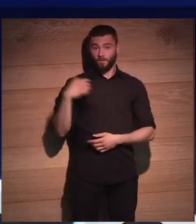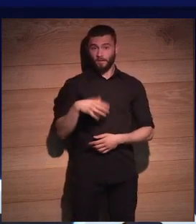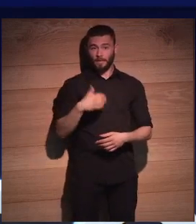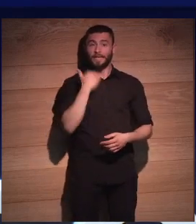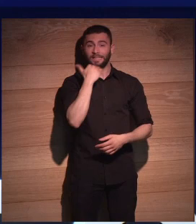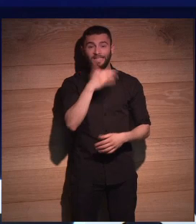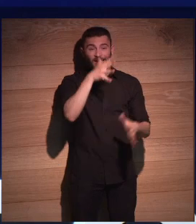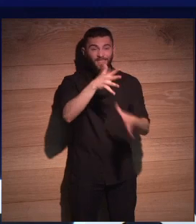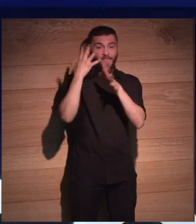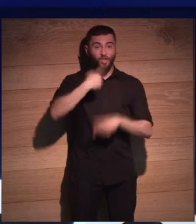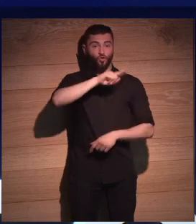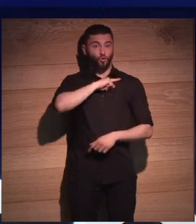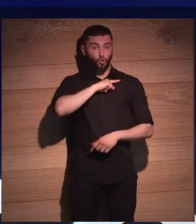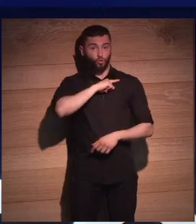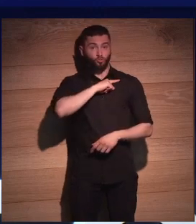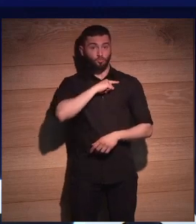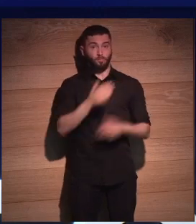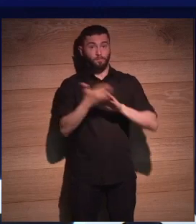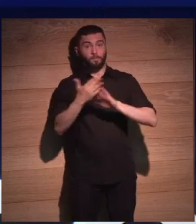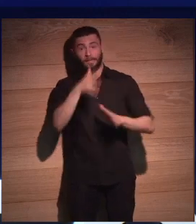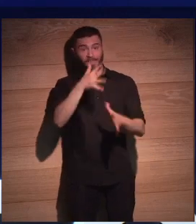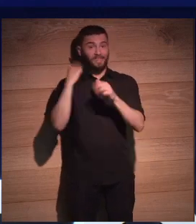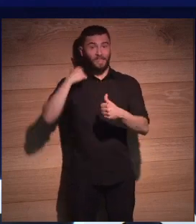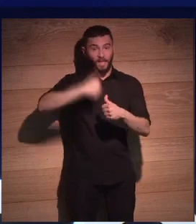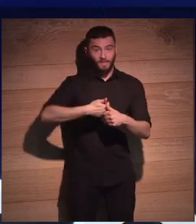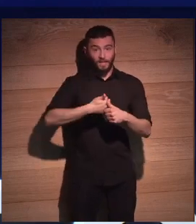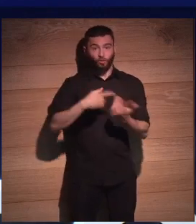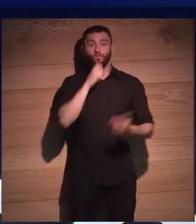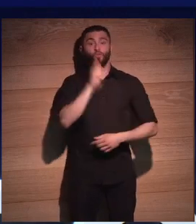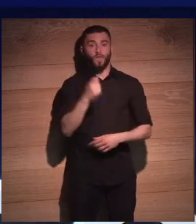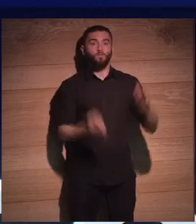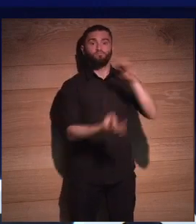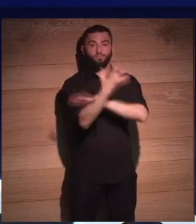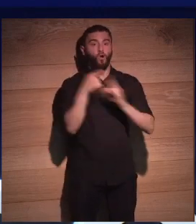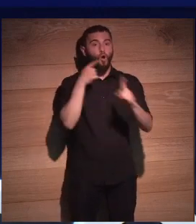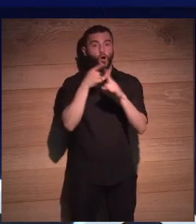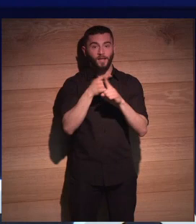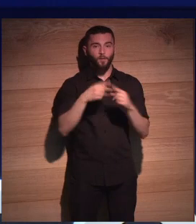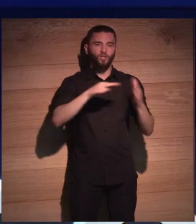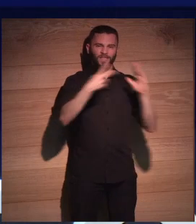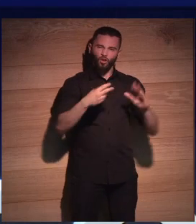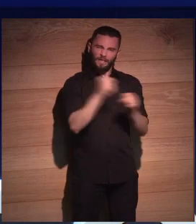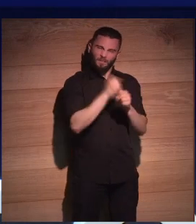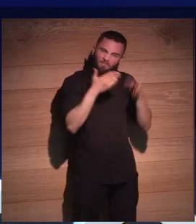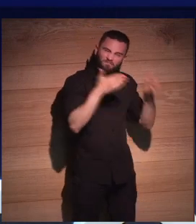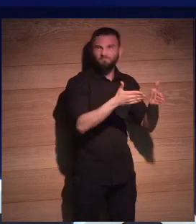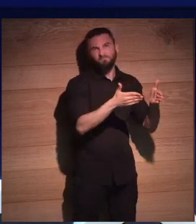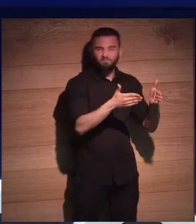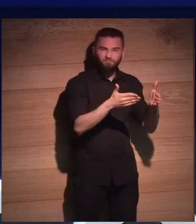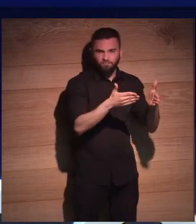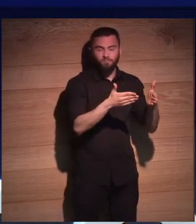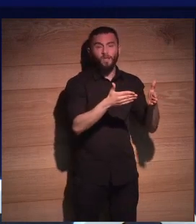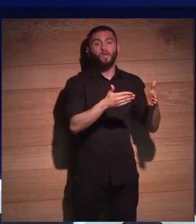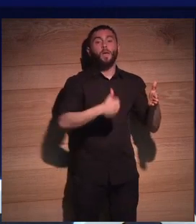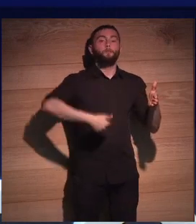años este noviembre de este año, creó esta fundación para trabajar más que en la tecnología en sí, en